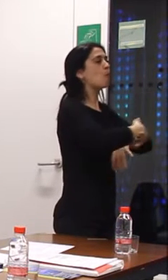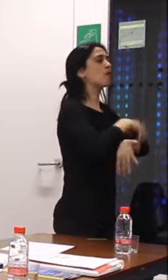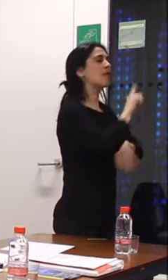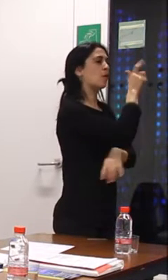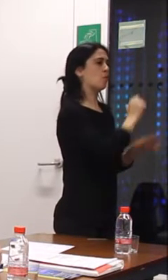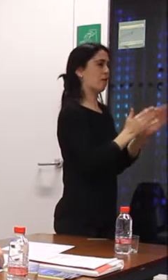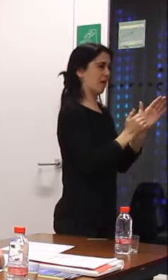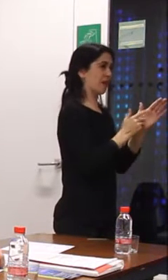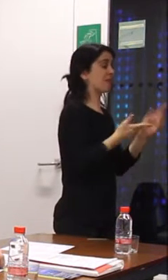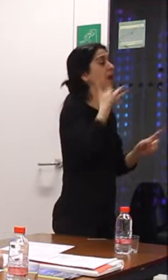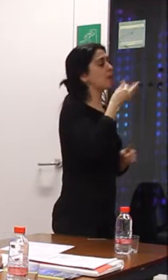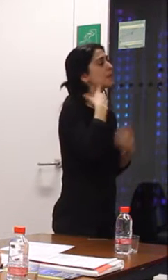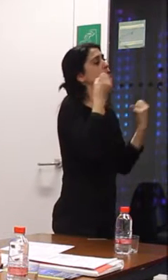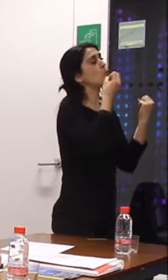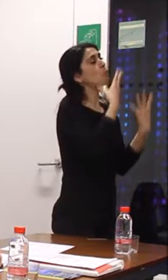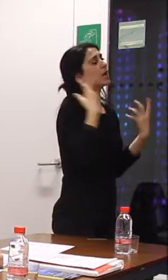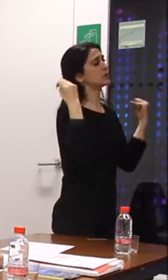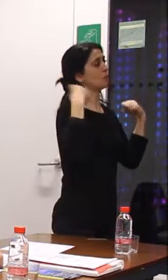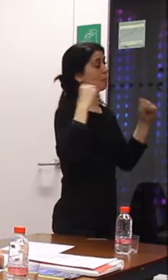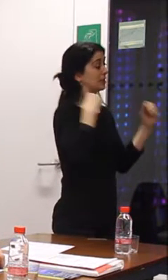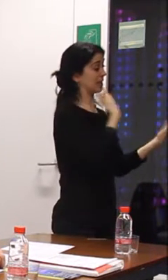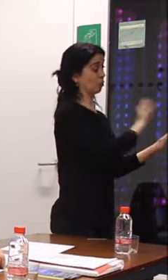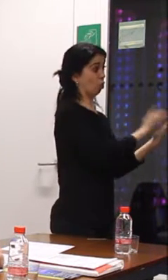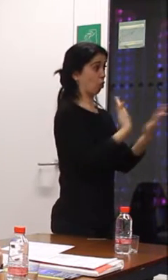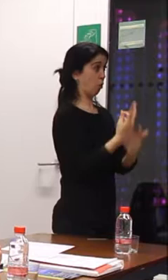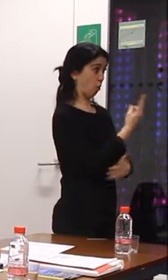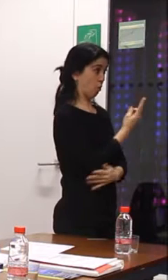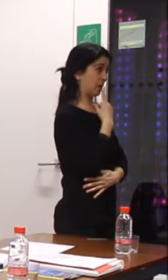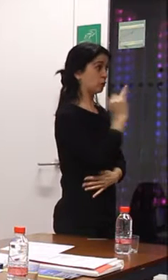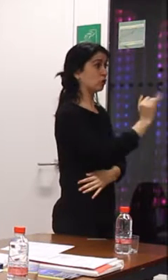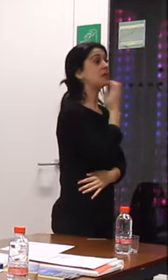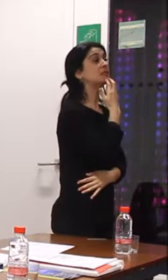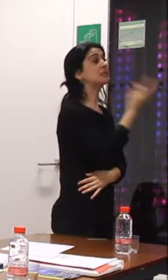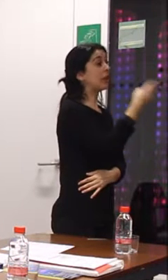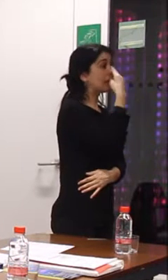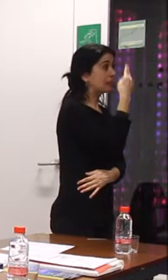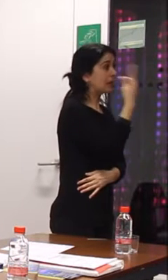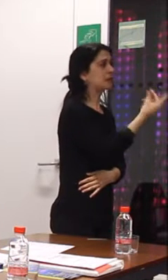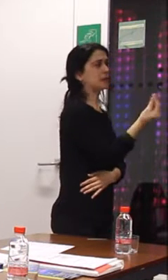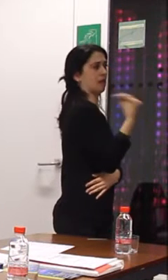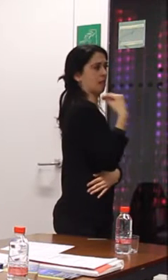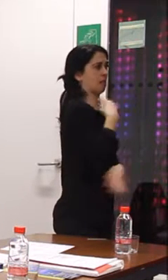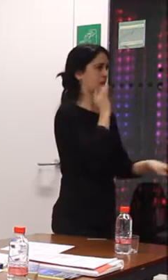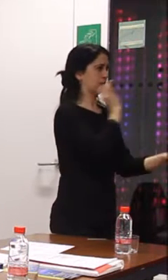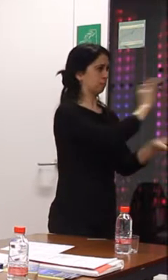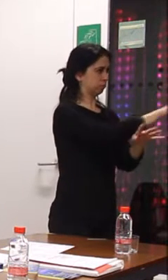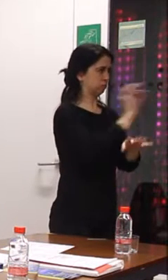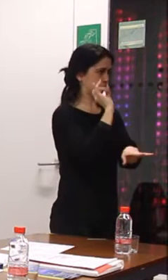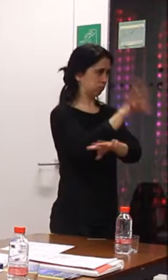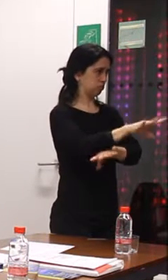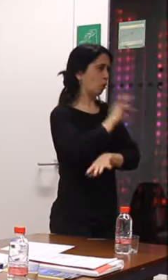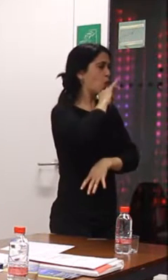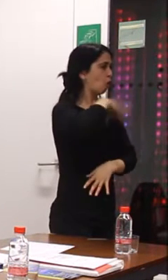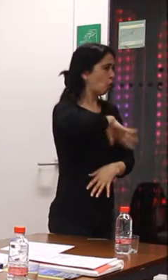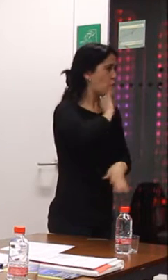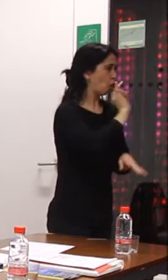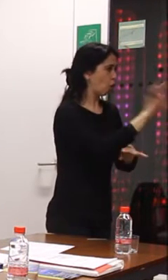prácticas. Los documentos os los puedo enviar a aquellas personas que os interese, simplemente